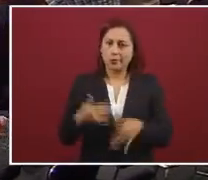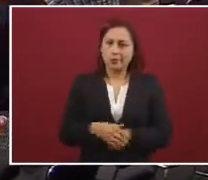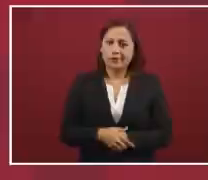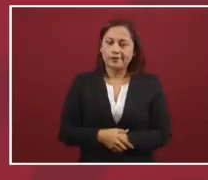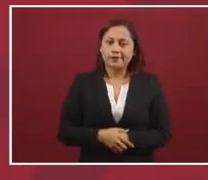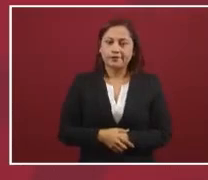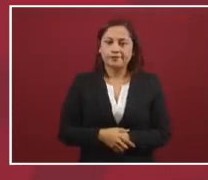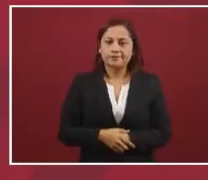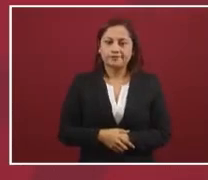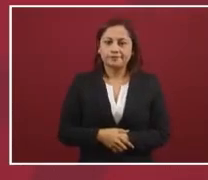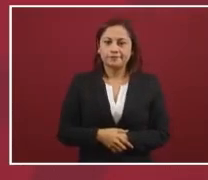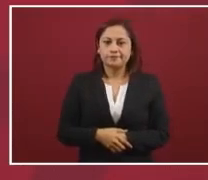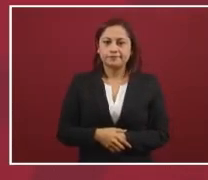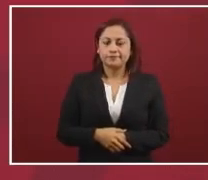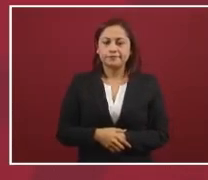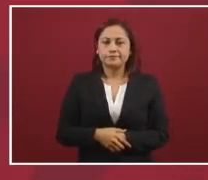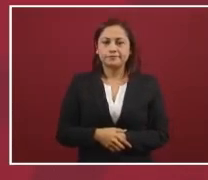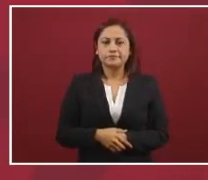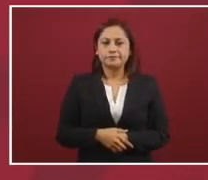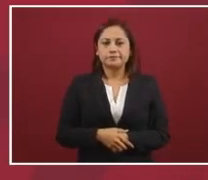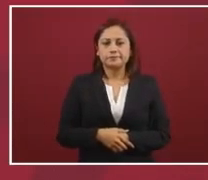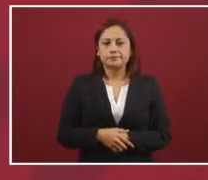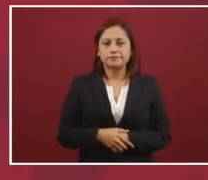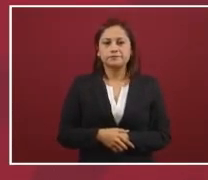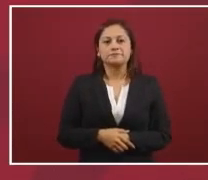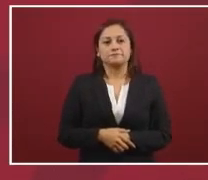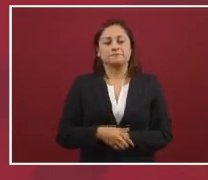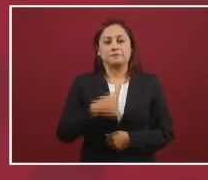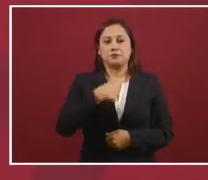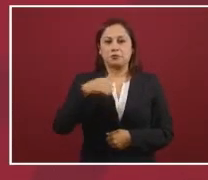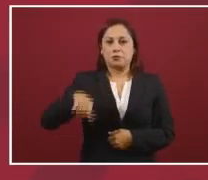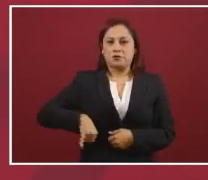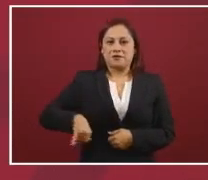Hasta yo quiero escucharlo.